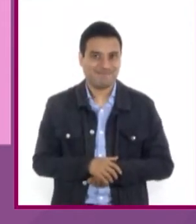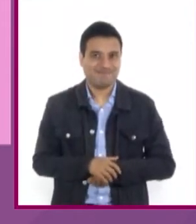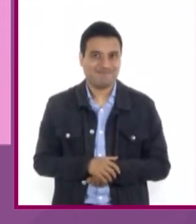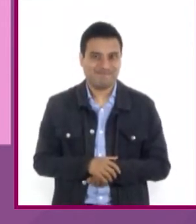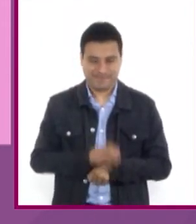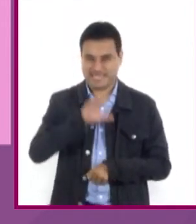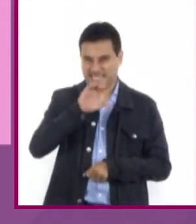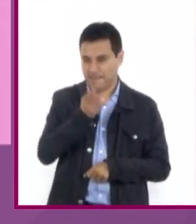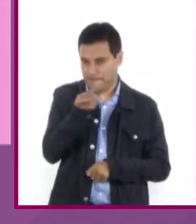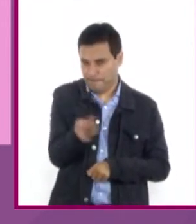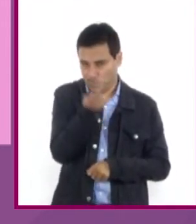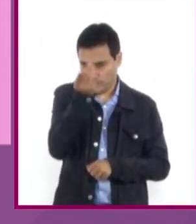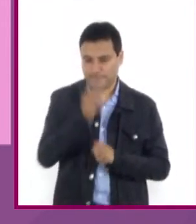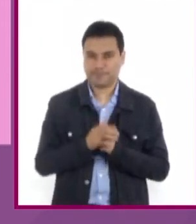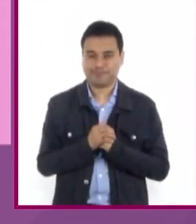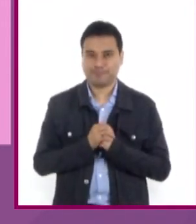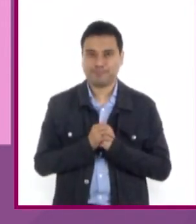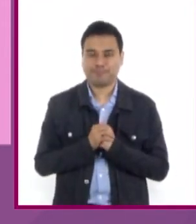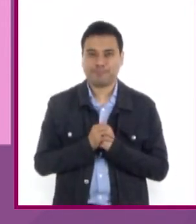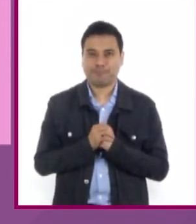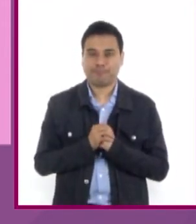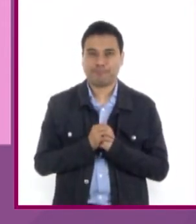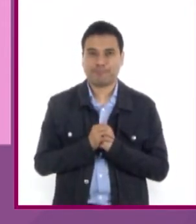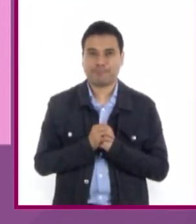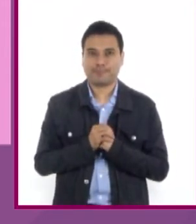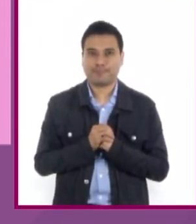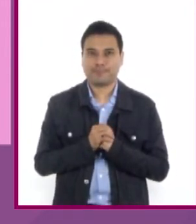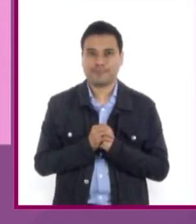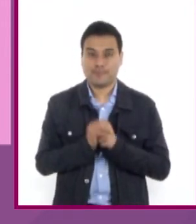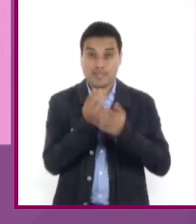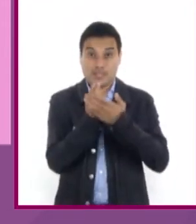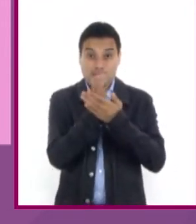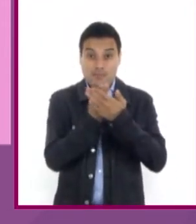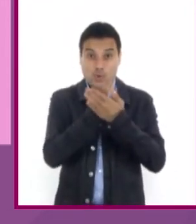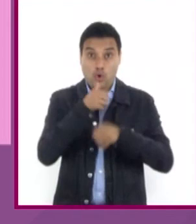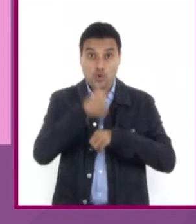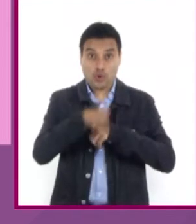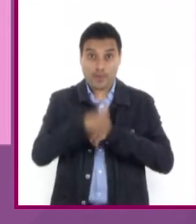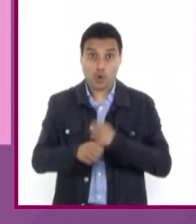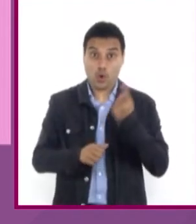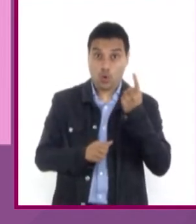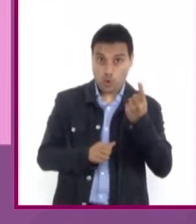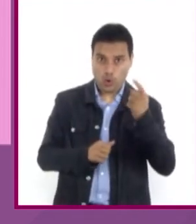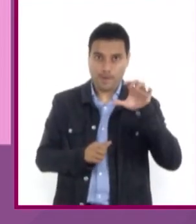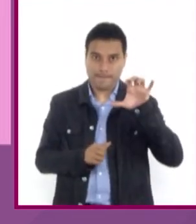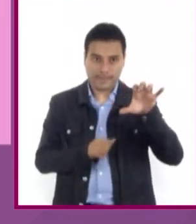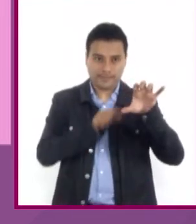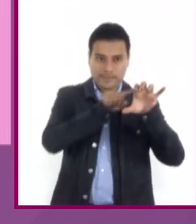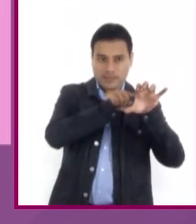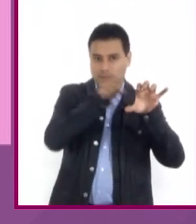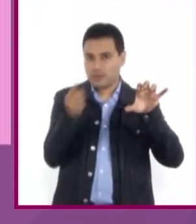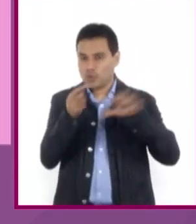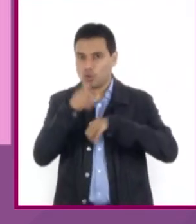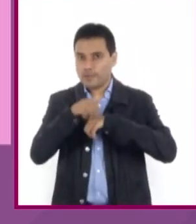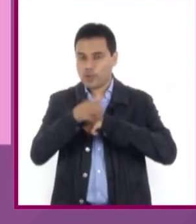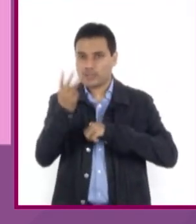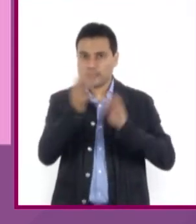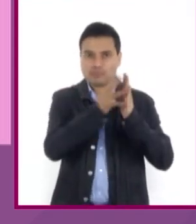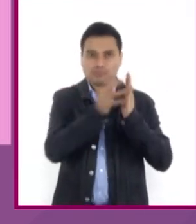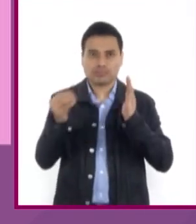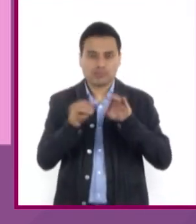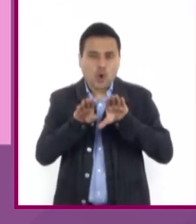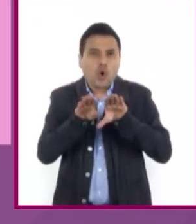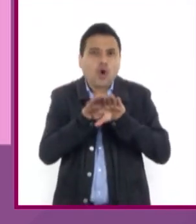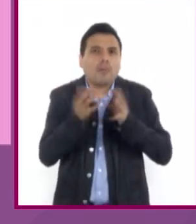Inciso C. ¿Qué factor de escala hace pasar de la figura 1 a la figura 3? Muy bien, para